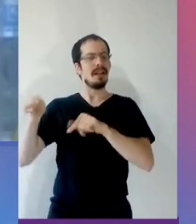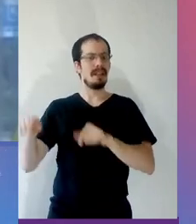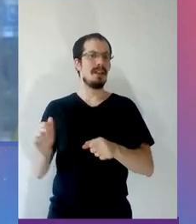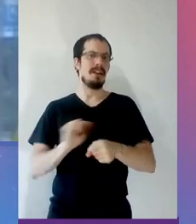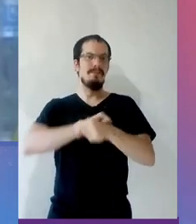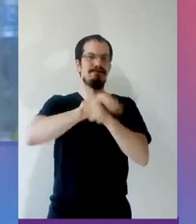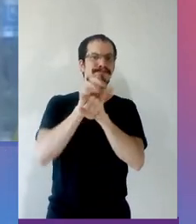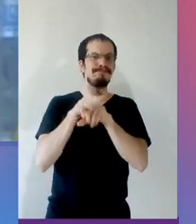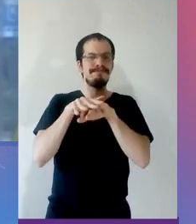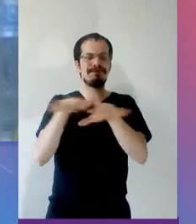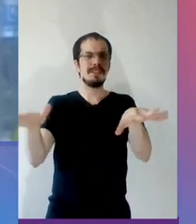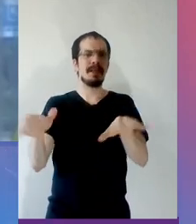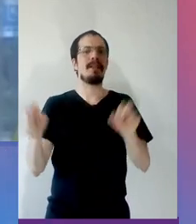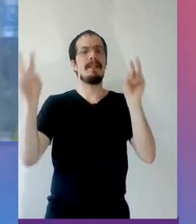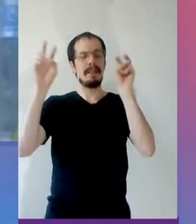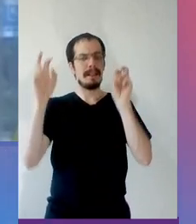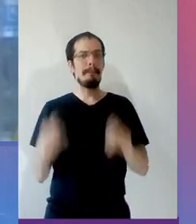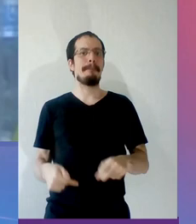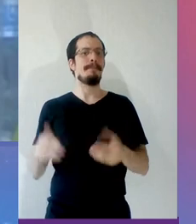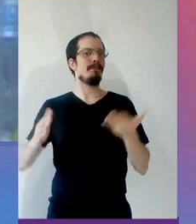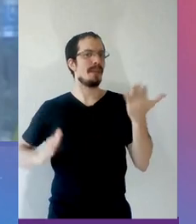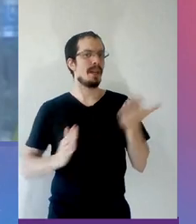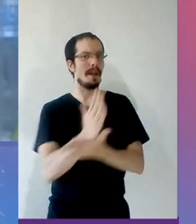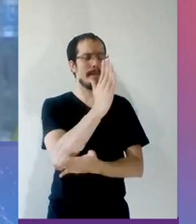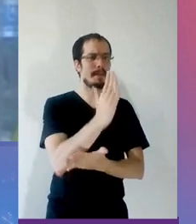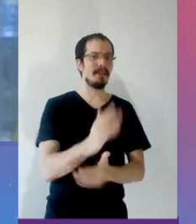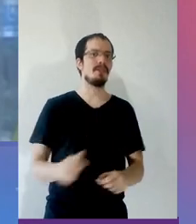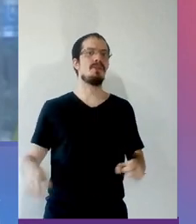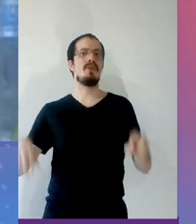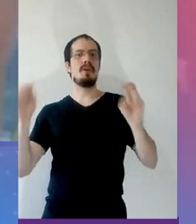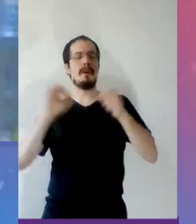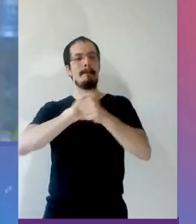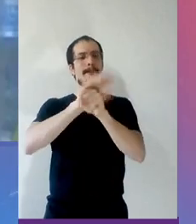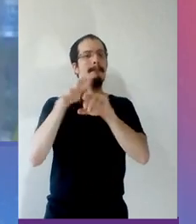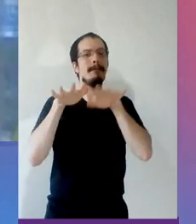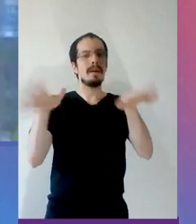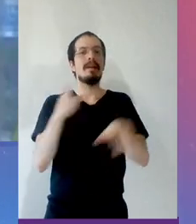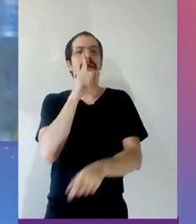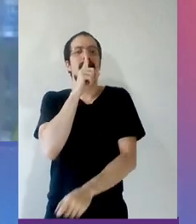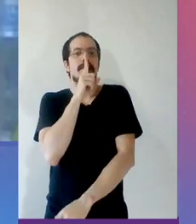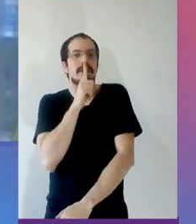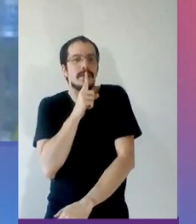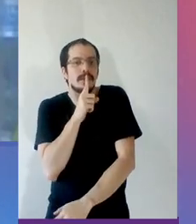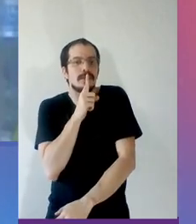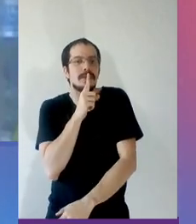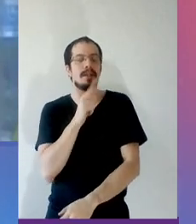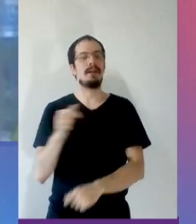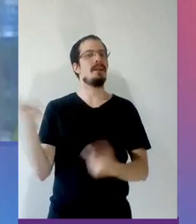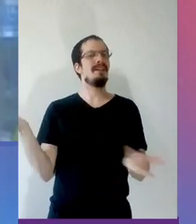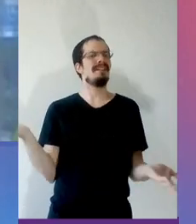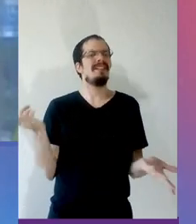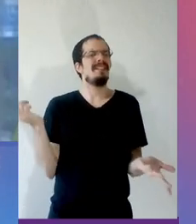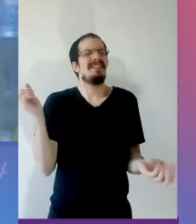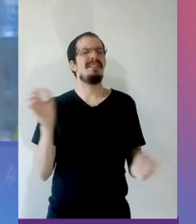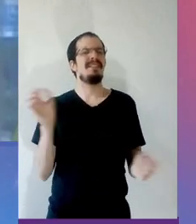también la mencionaron ambas, Verónica y Elia, que es la pandemia silenciosa que le hemos llamado de